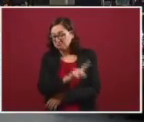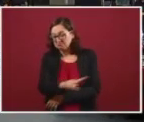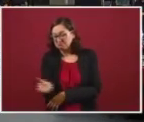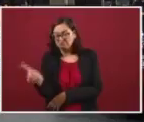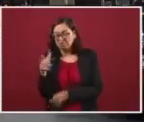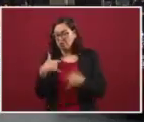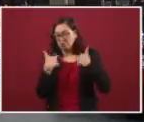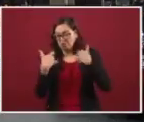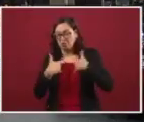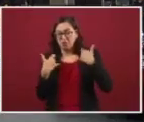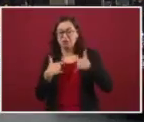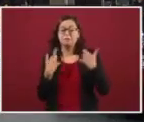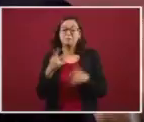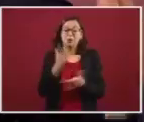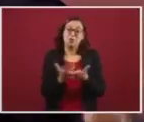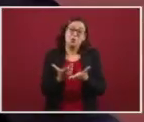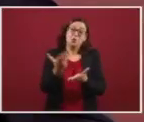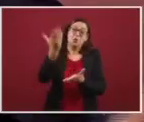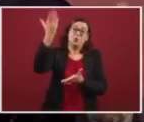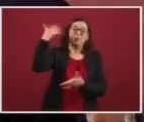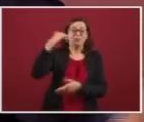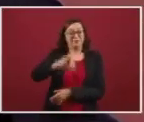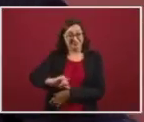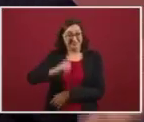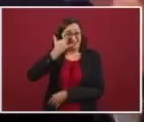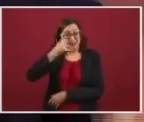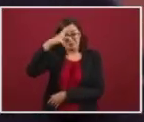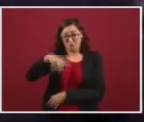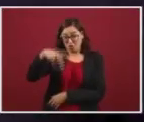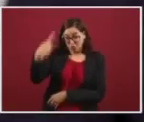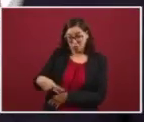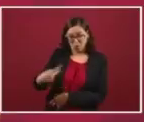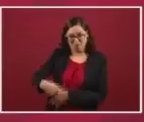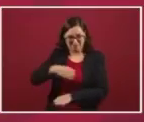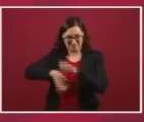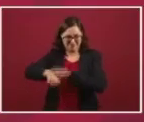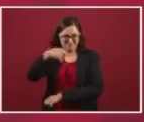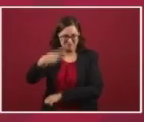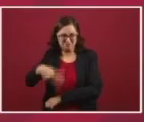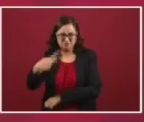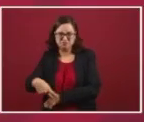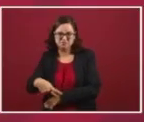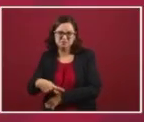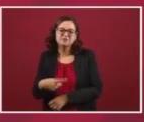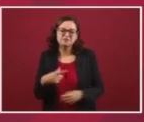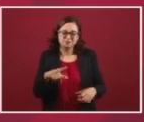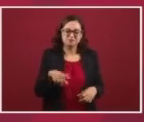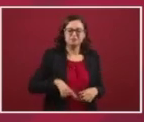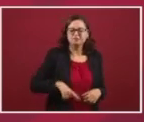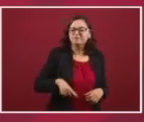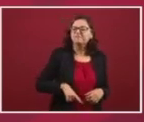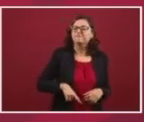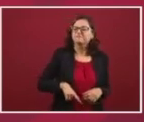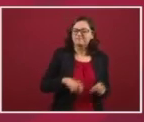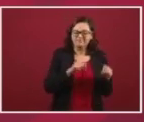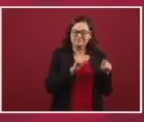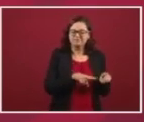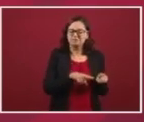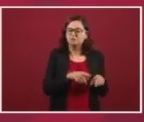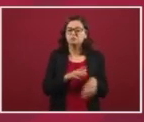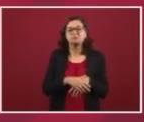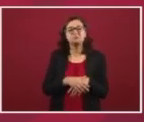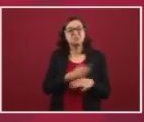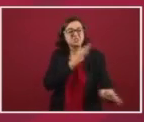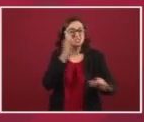Pero tuvo una campaña de desprestigio a Teléfonos de México, que era malísimo